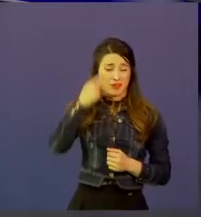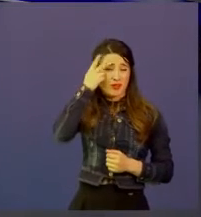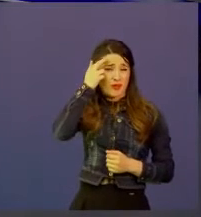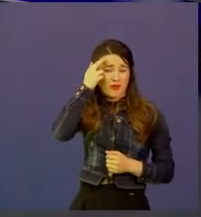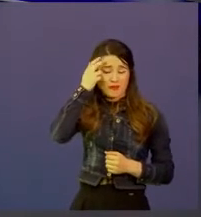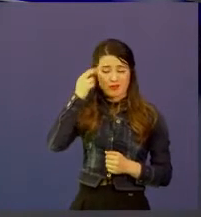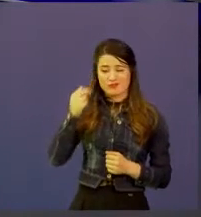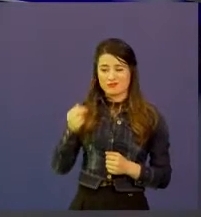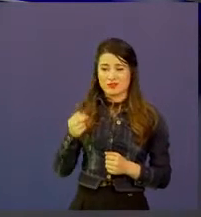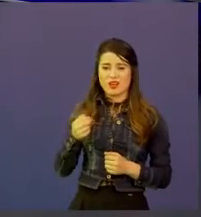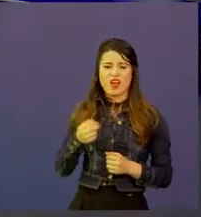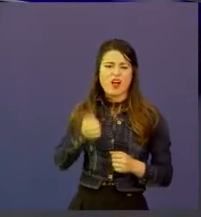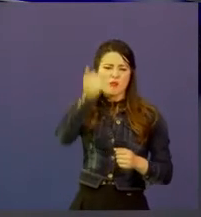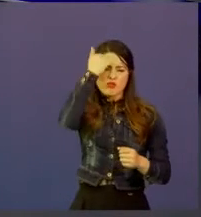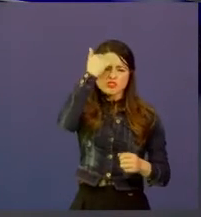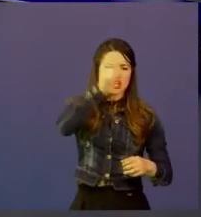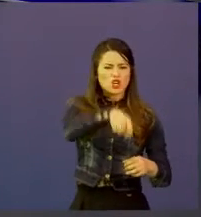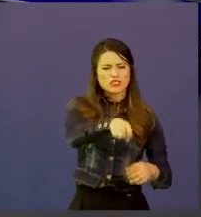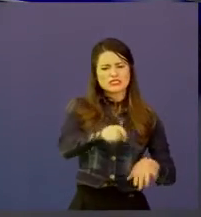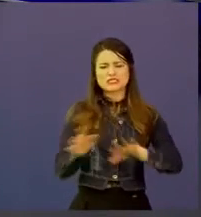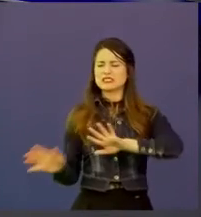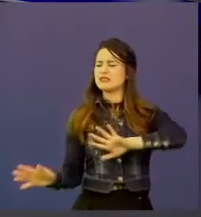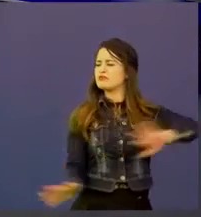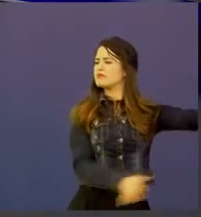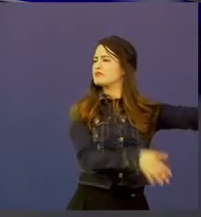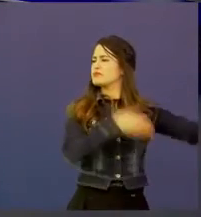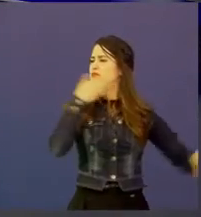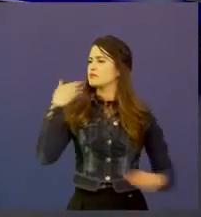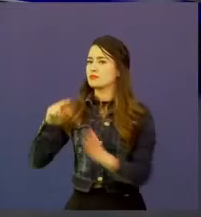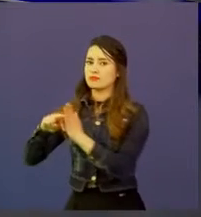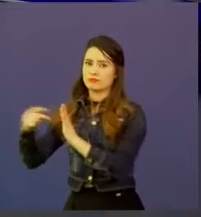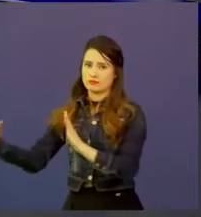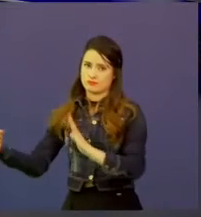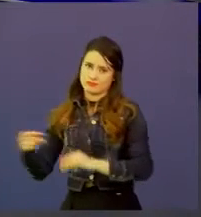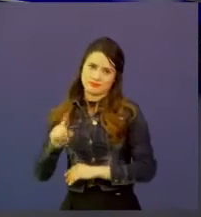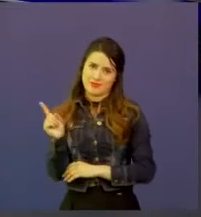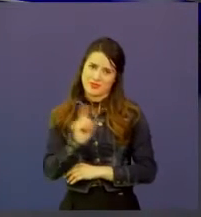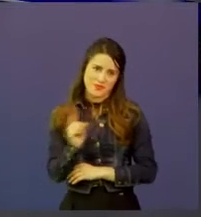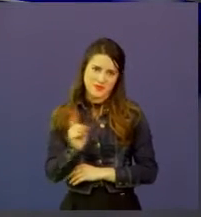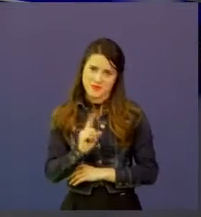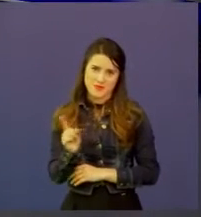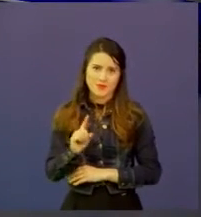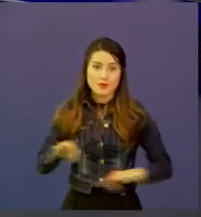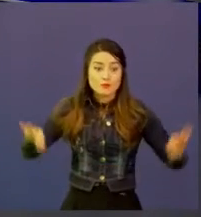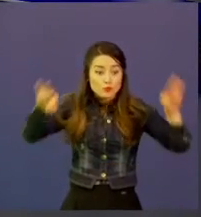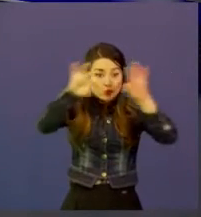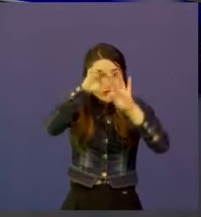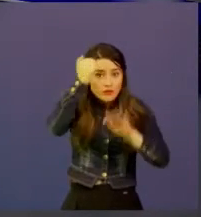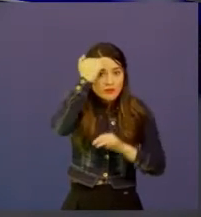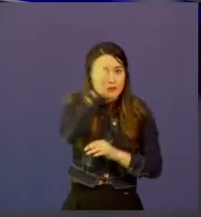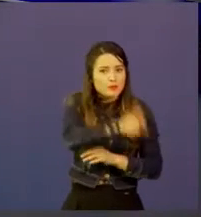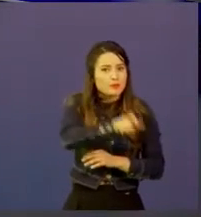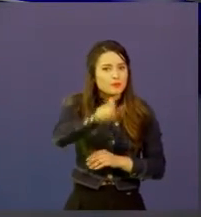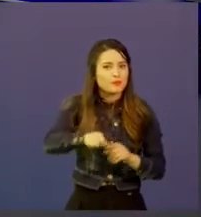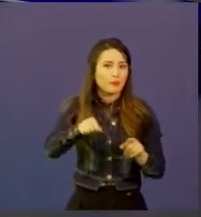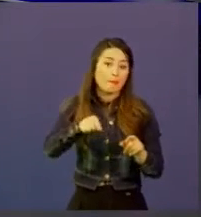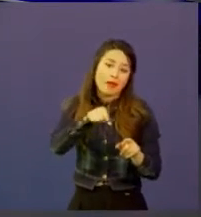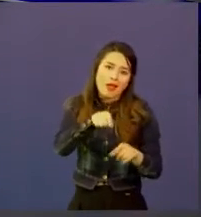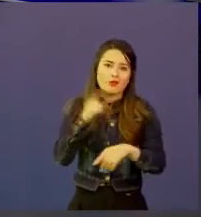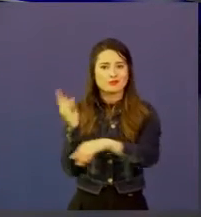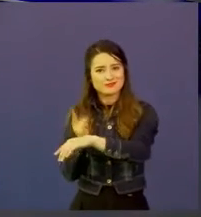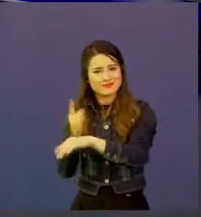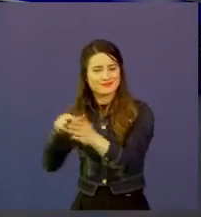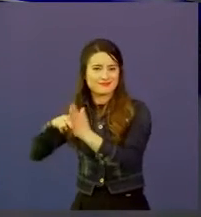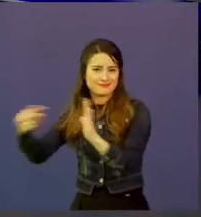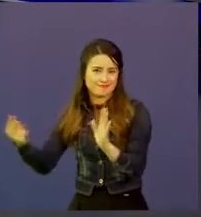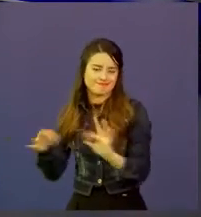más importantes que él tiene que hacer como esa, la de inspirar, automotivarse y motivar a sus estudiantes para que realmente